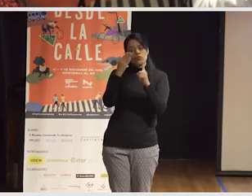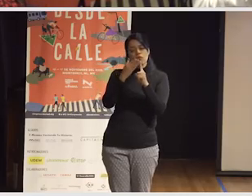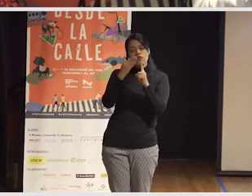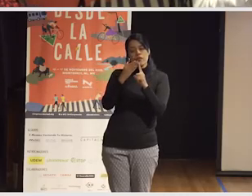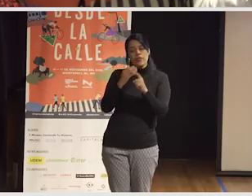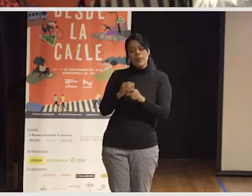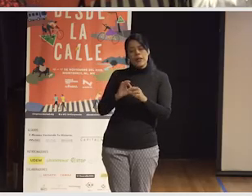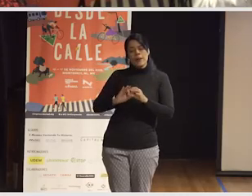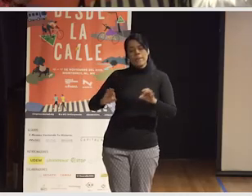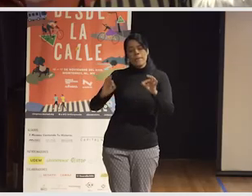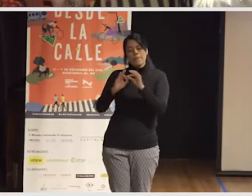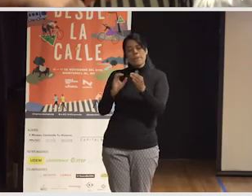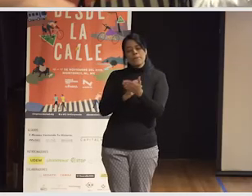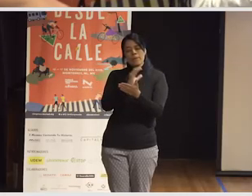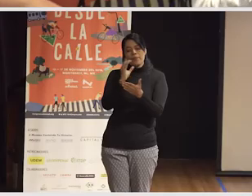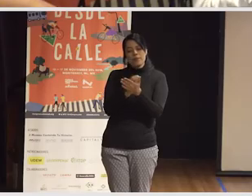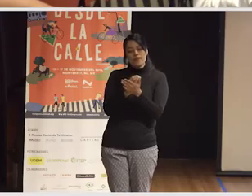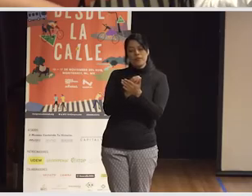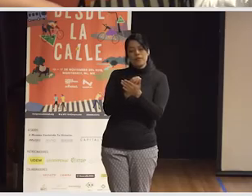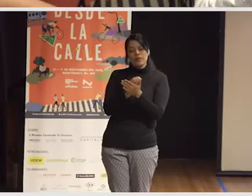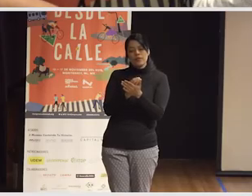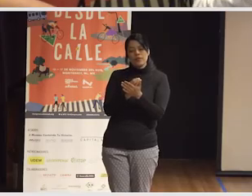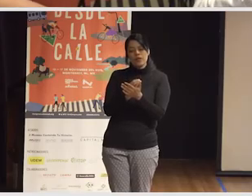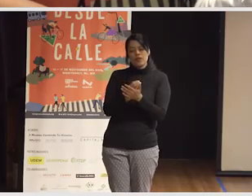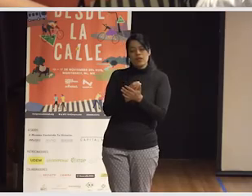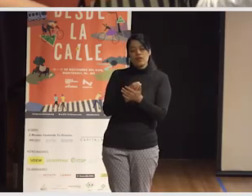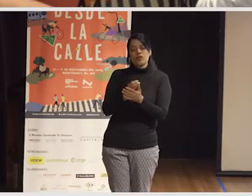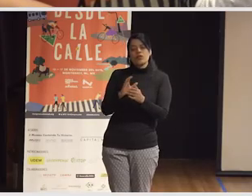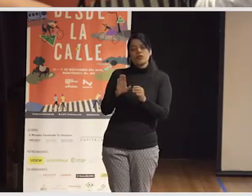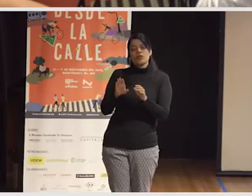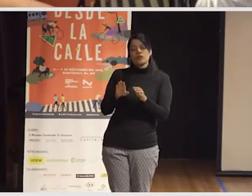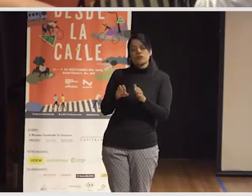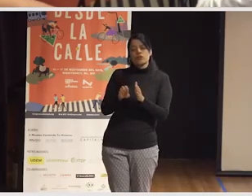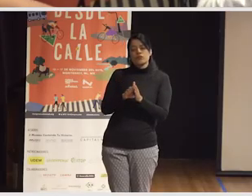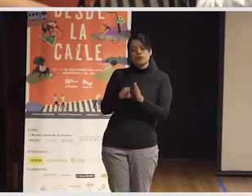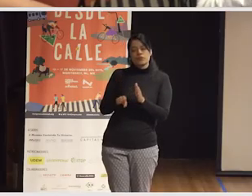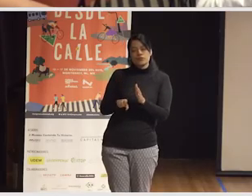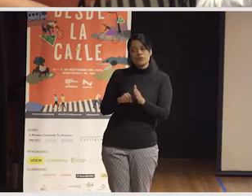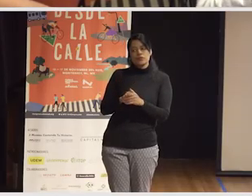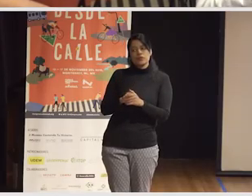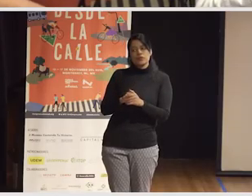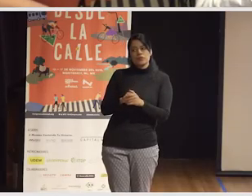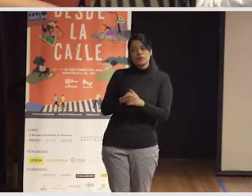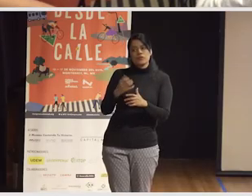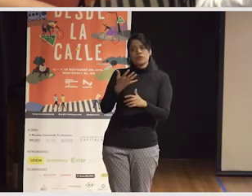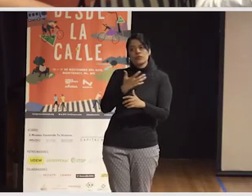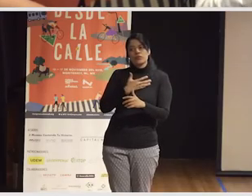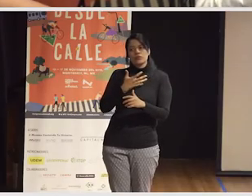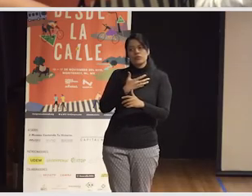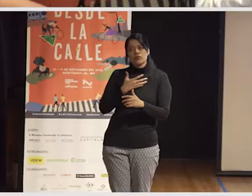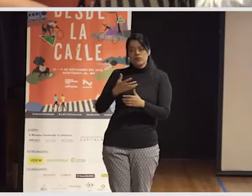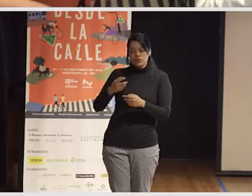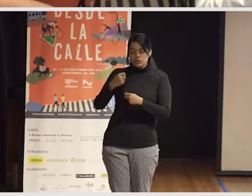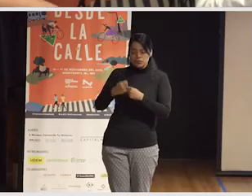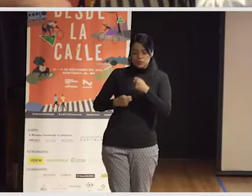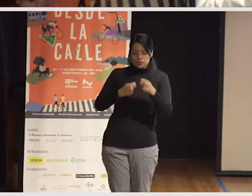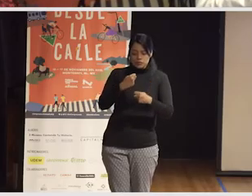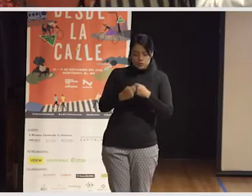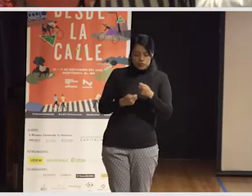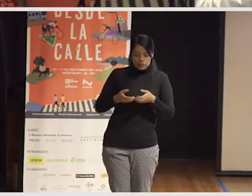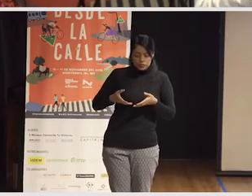de ciudad es decir de que pues no seas objeto de y tener corredores comerciales donde te están